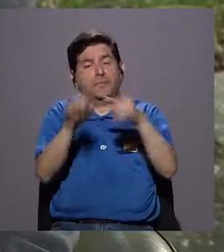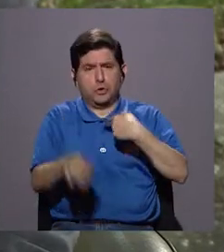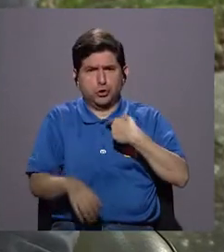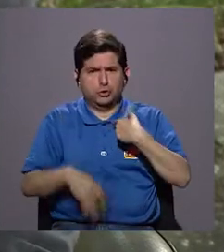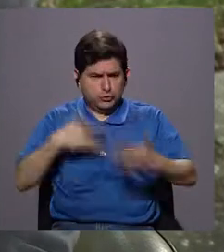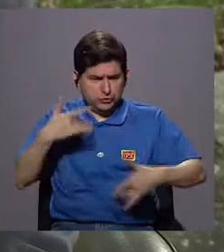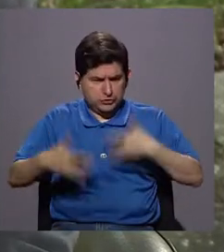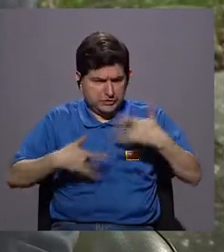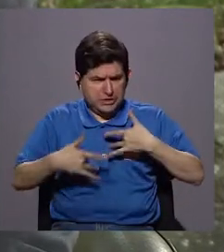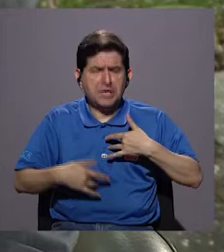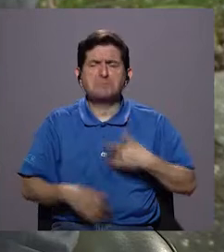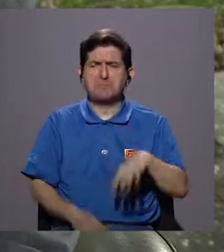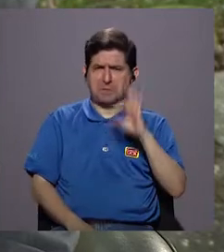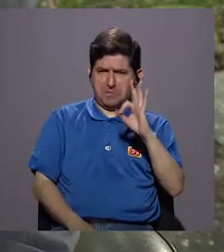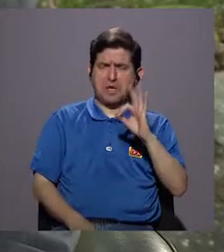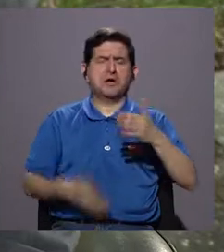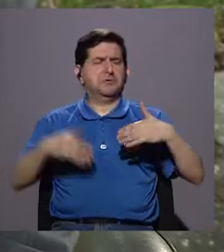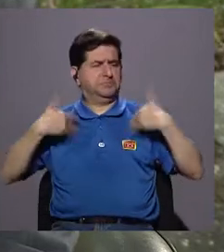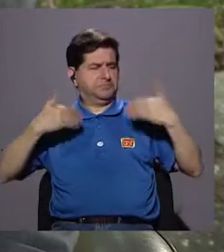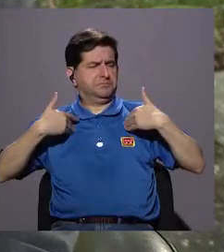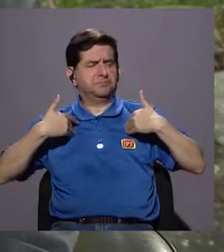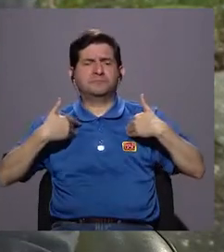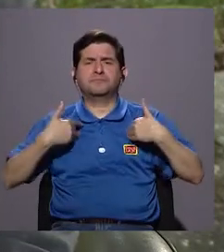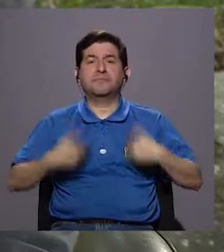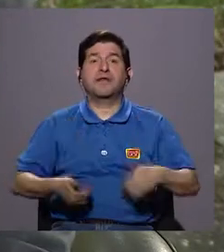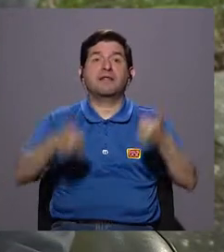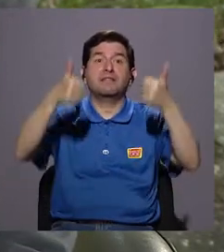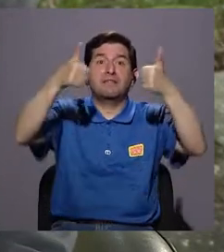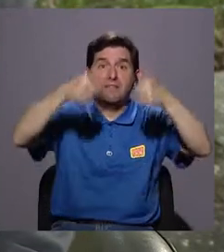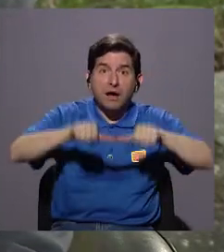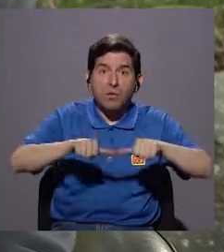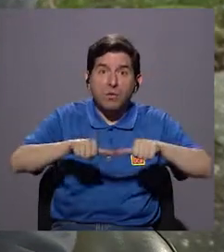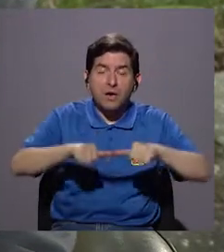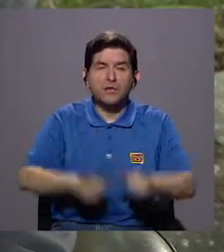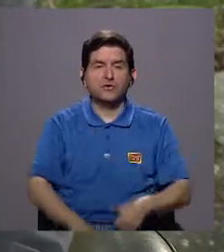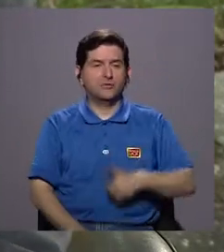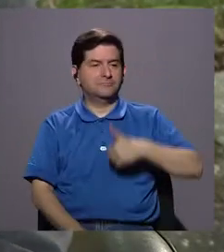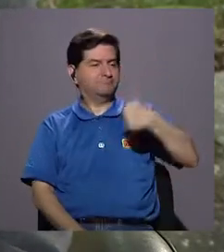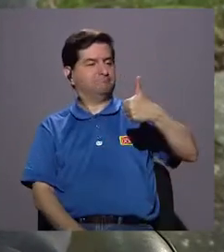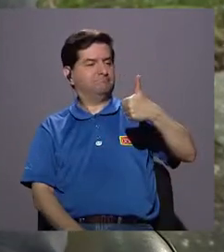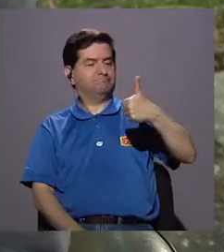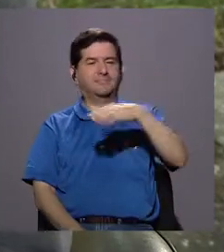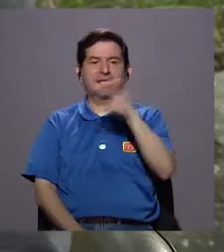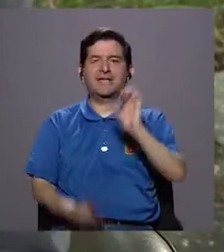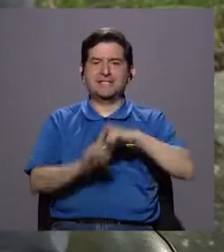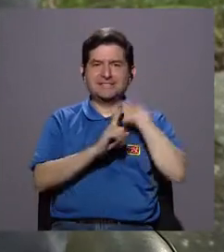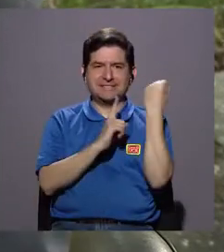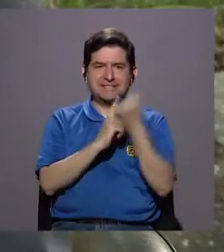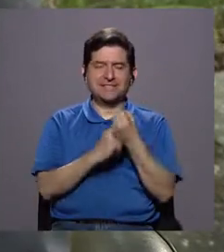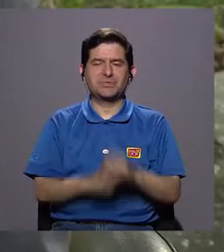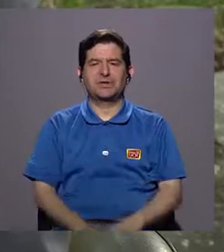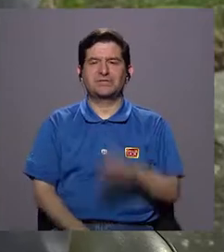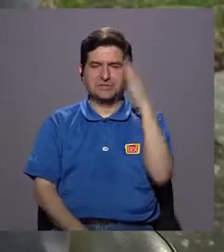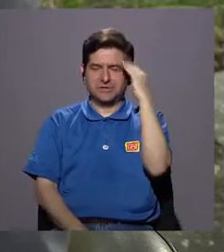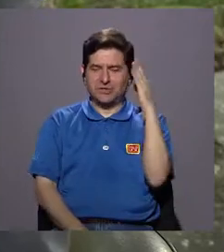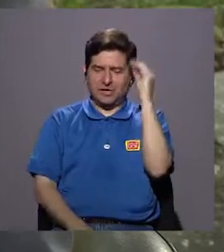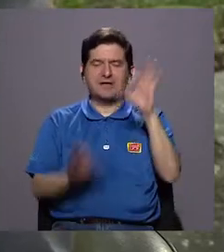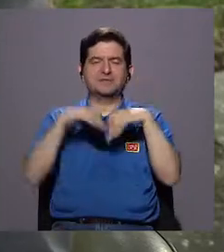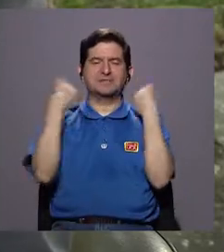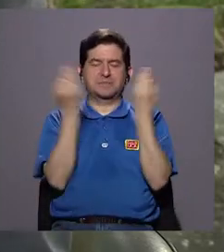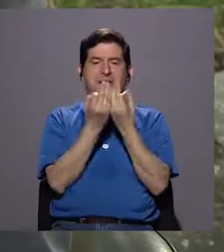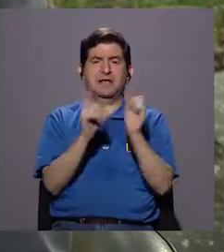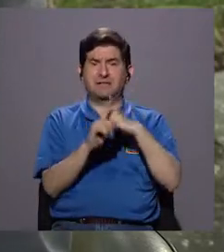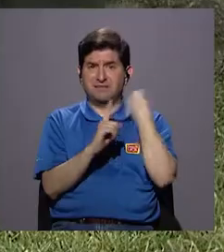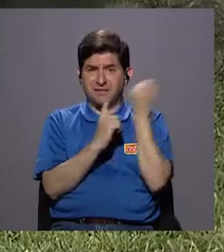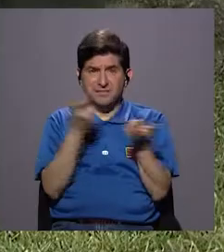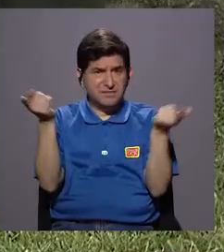me siento útil y me siento contento y me siento alegre de acuerdo a los triunfos y las situaciones que estamos viviendo en la familia. Y si uh-huh. estas